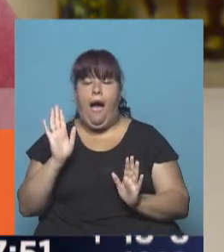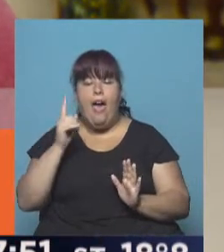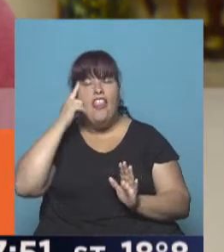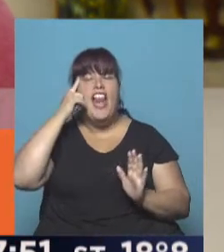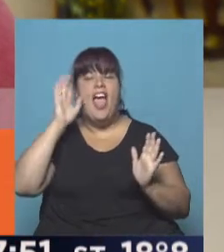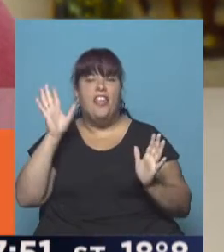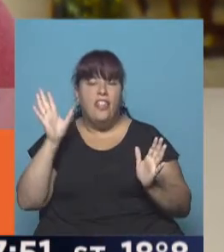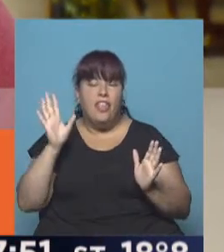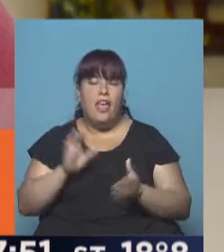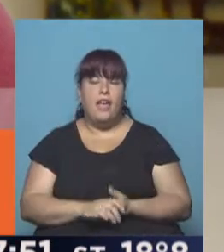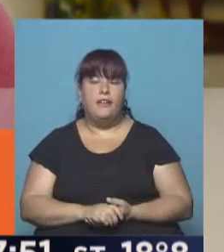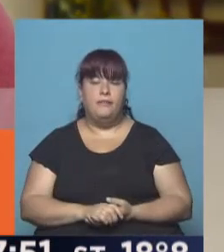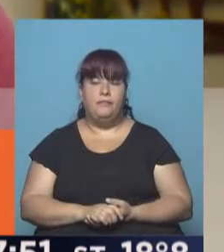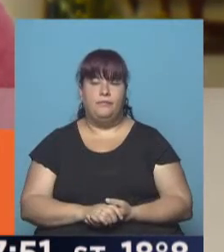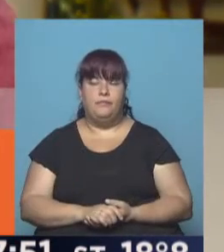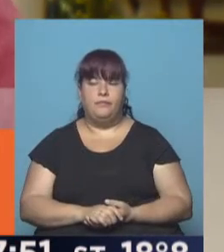ideológicos,